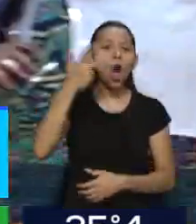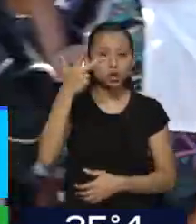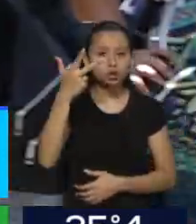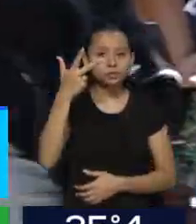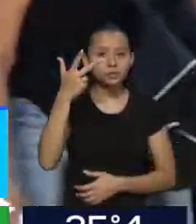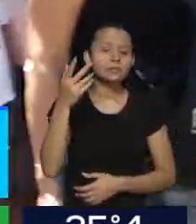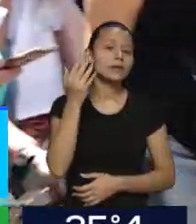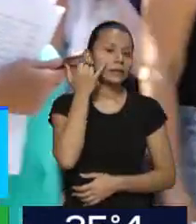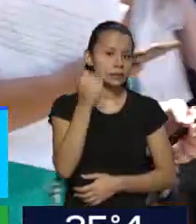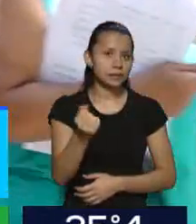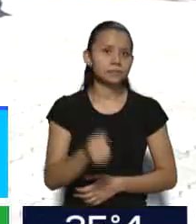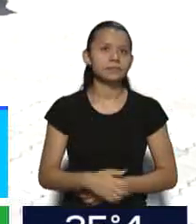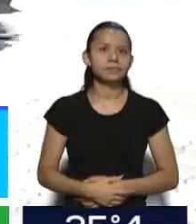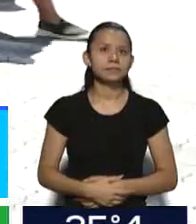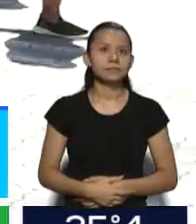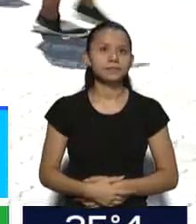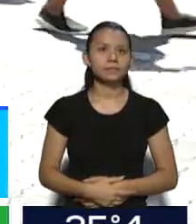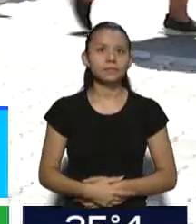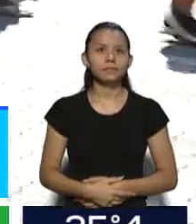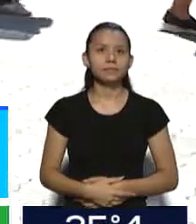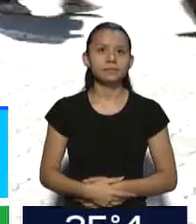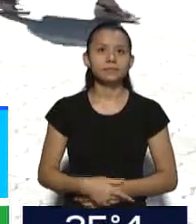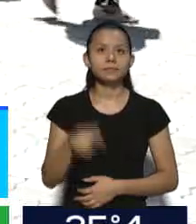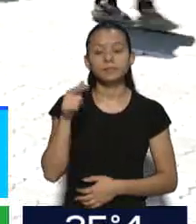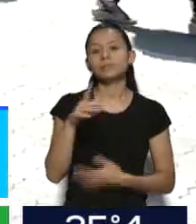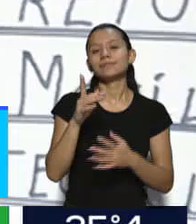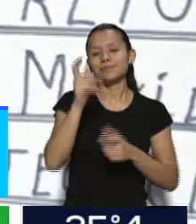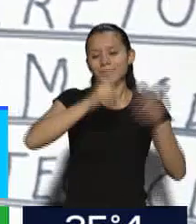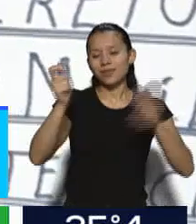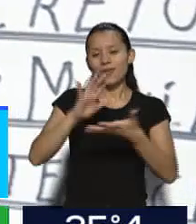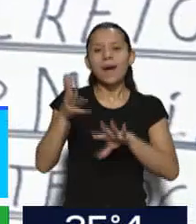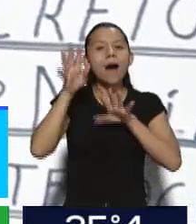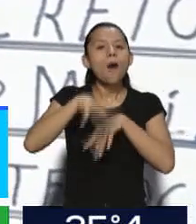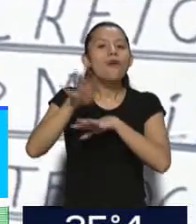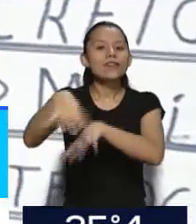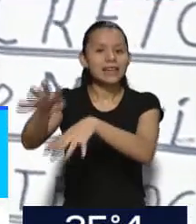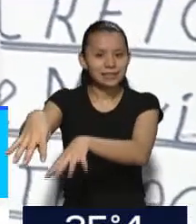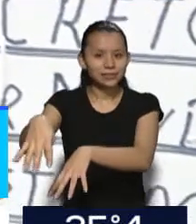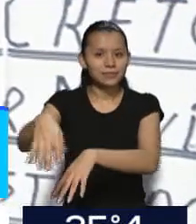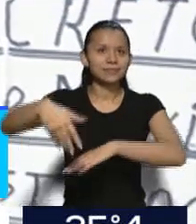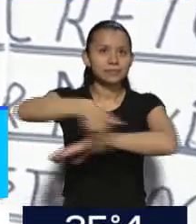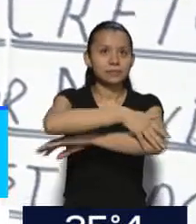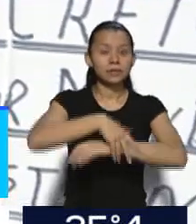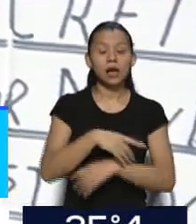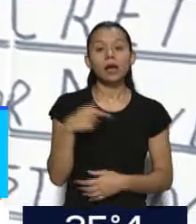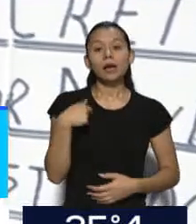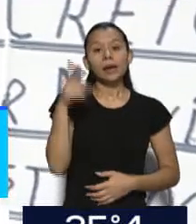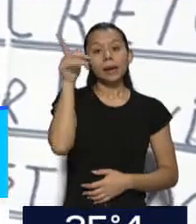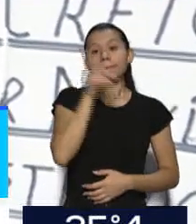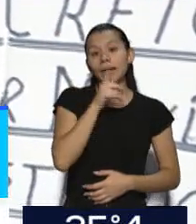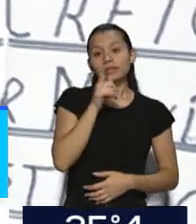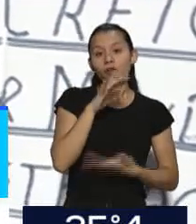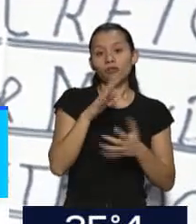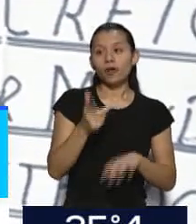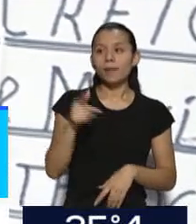de Mendoza se plegaron al reclamo nacional de movilizarse en las calles. Porque nos parece que con un decreto de necesidad de urgencia que deroga más de 300